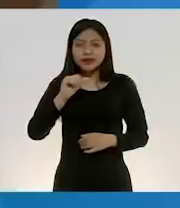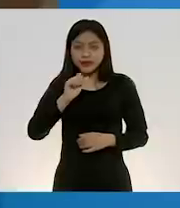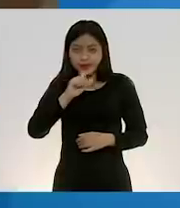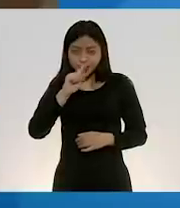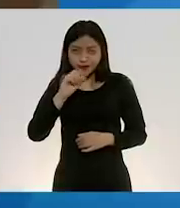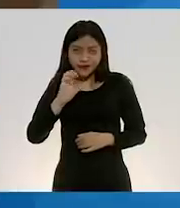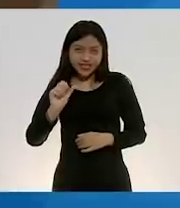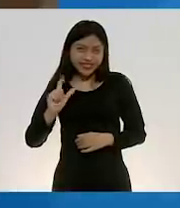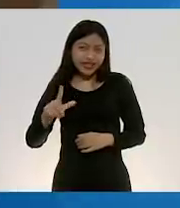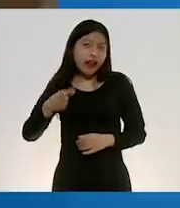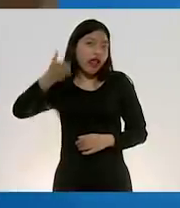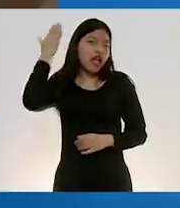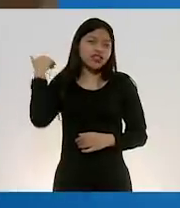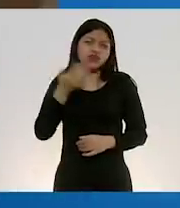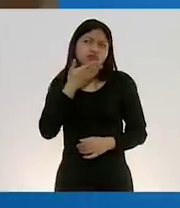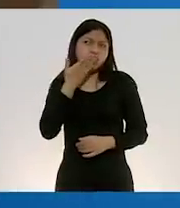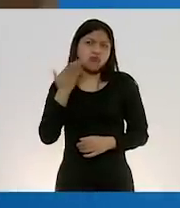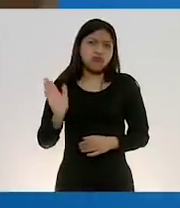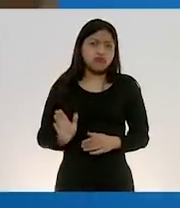Por ejemplo, las mujeres